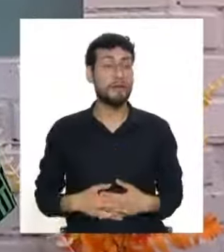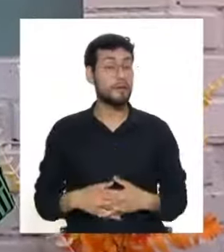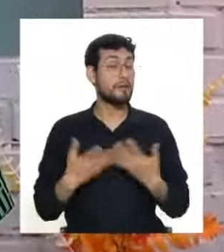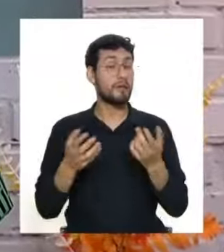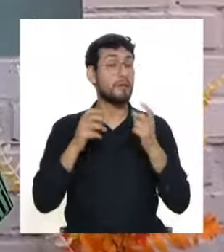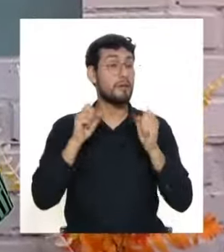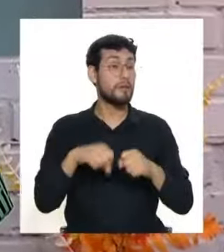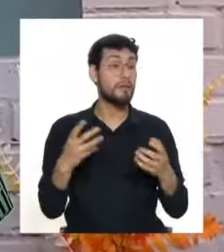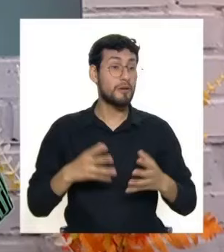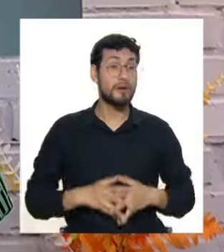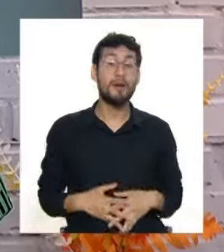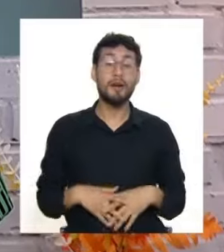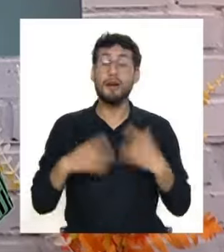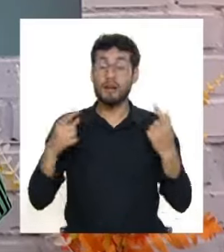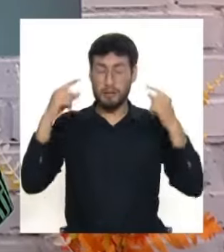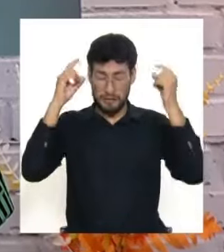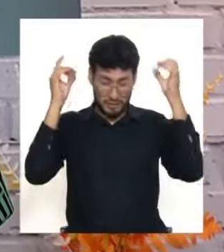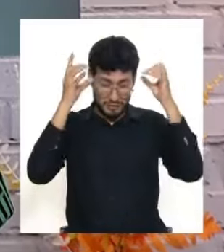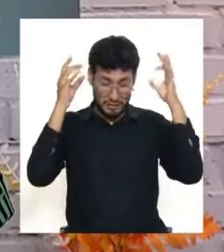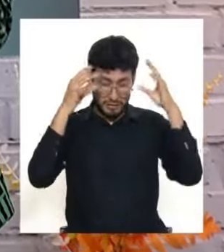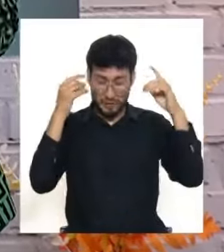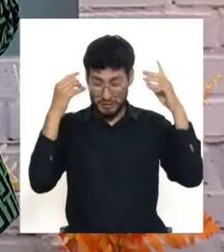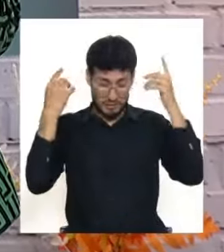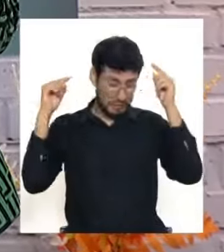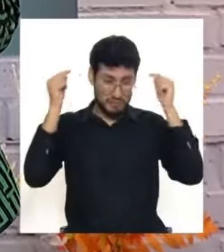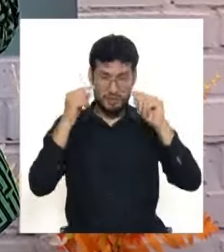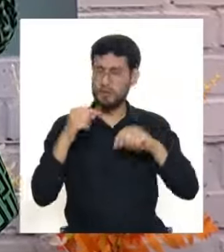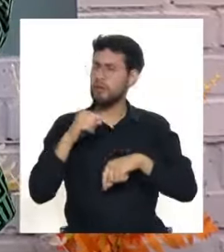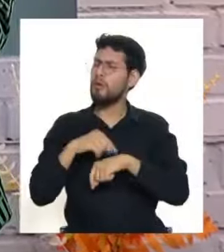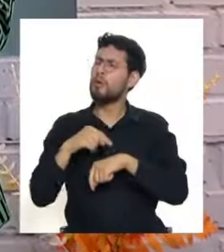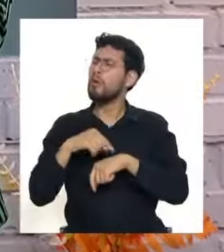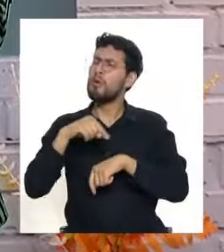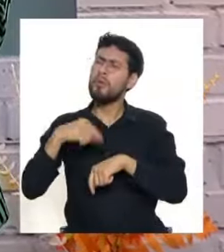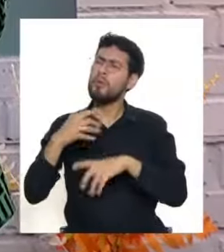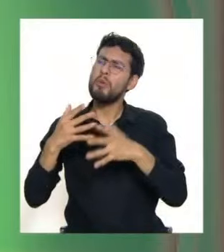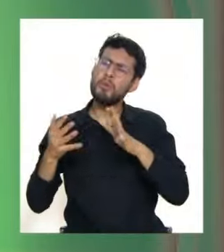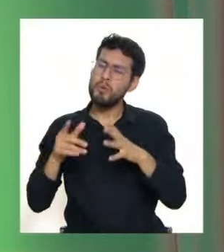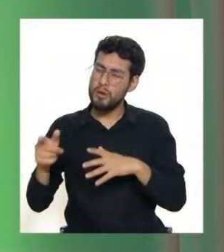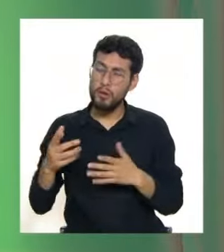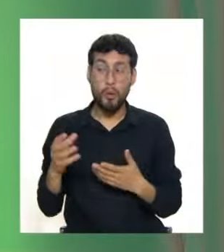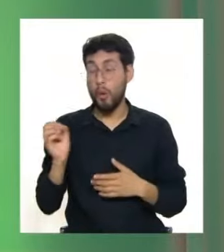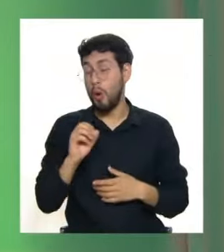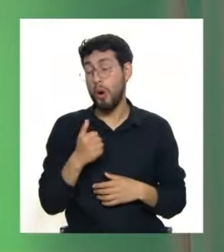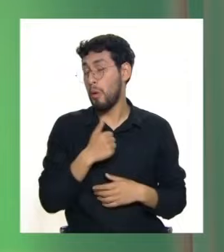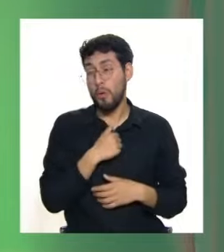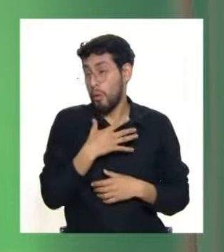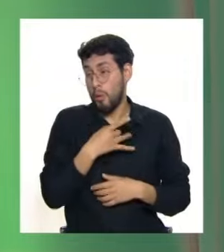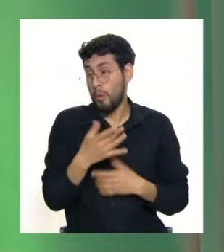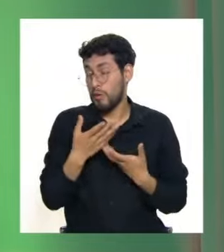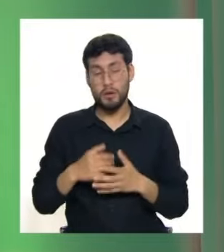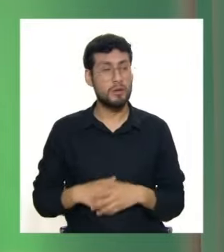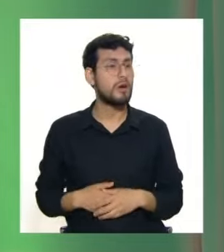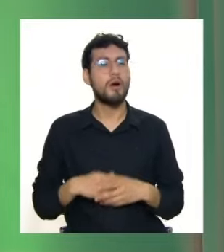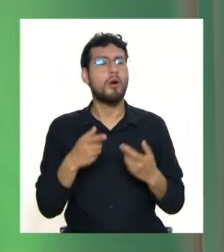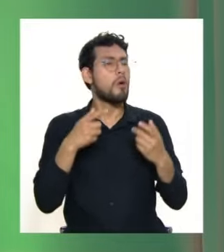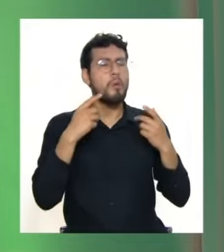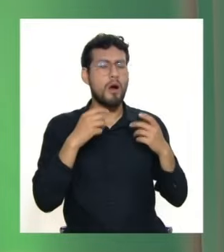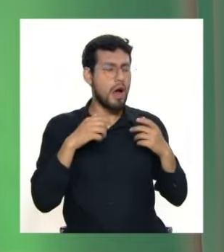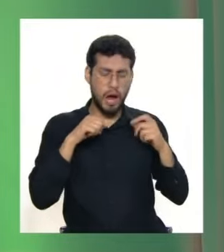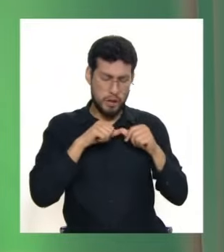está con la jaqueca, con la migraña? ¿Cuánto tiempo en promedio? O lo que uno decida sentirse bien. Sí, hasta que